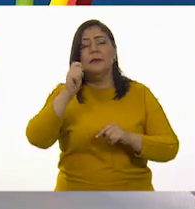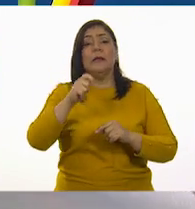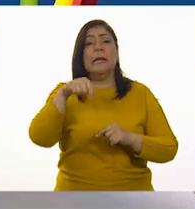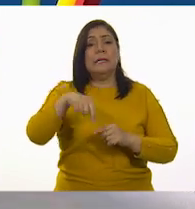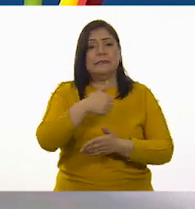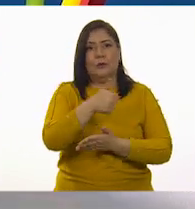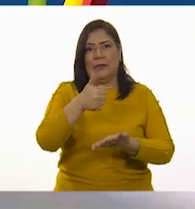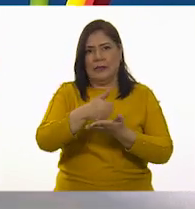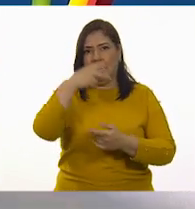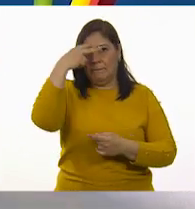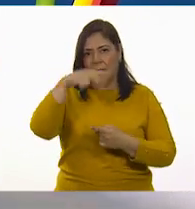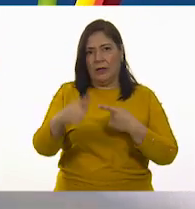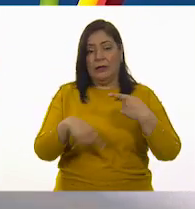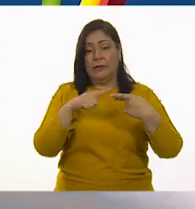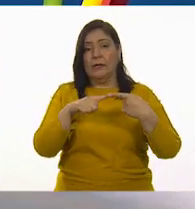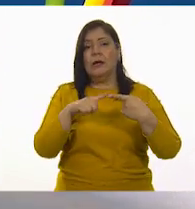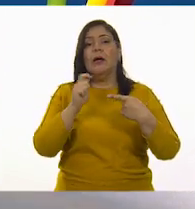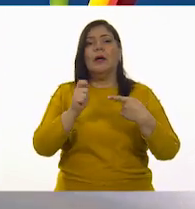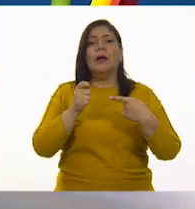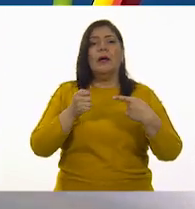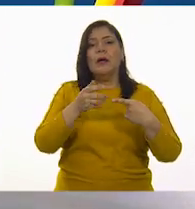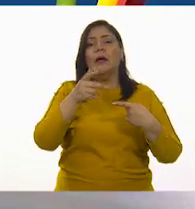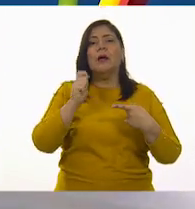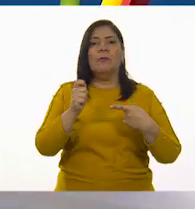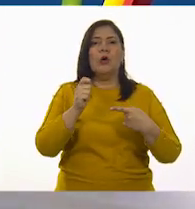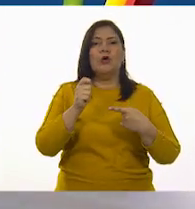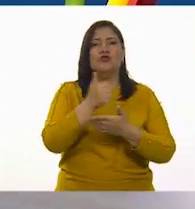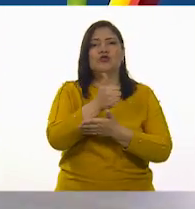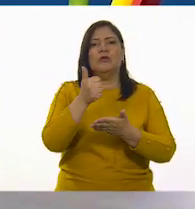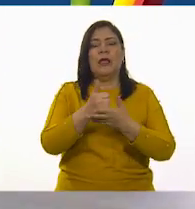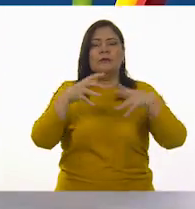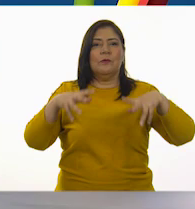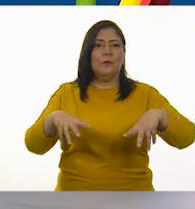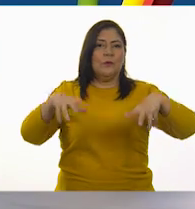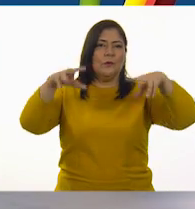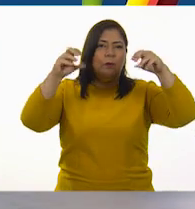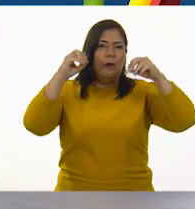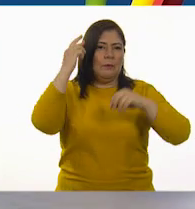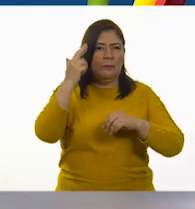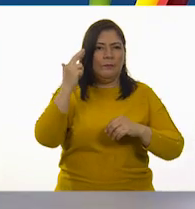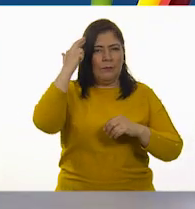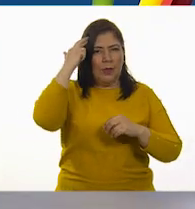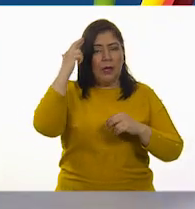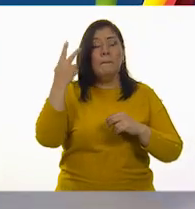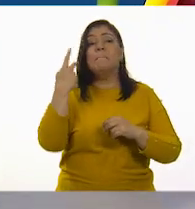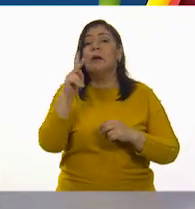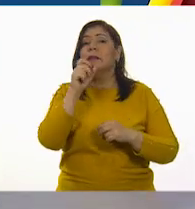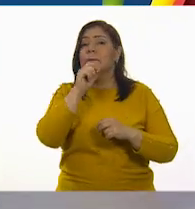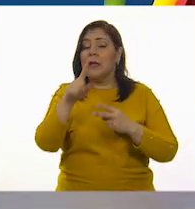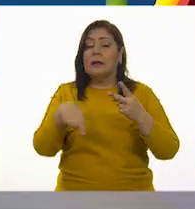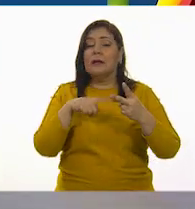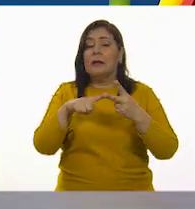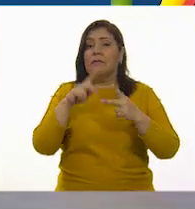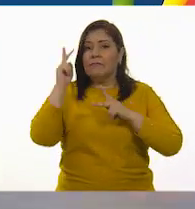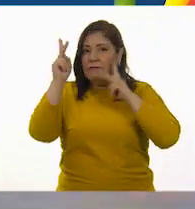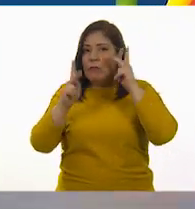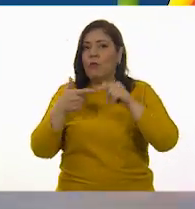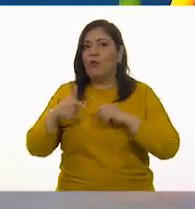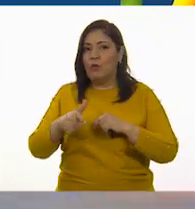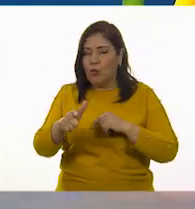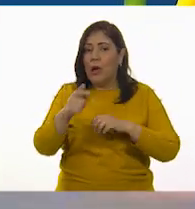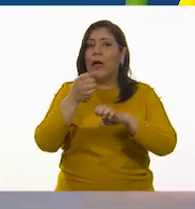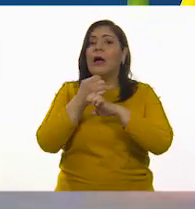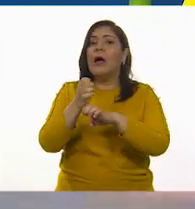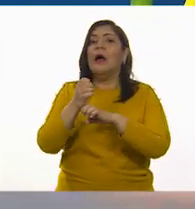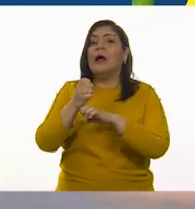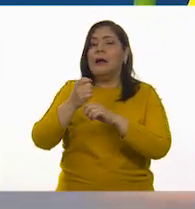de México, también conocida como la Ciudad de los Palacios. Pero eso no es todo. Visitaremos Guanajuato, estado que